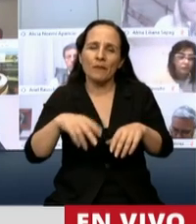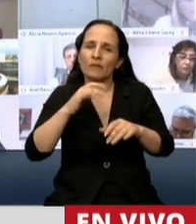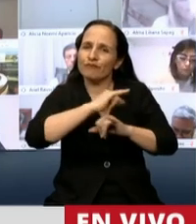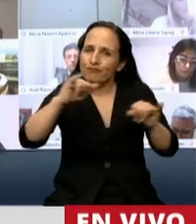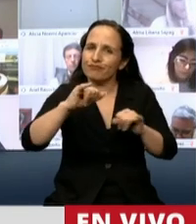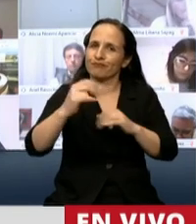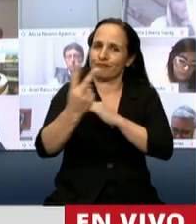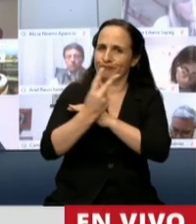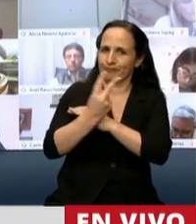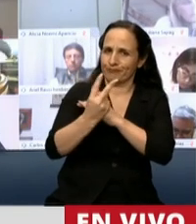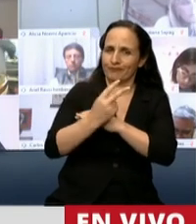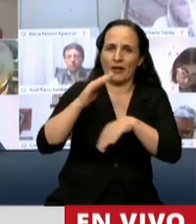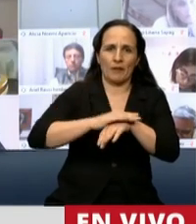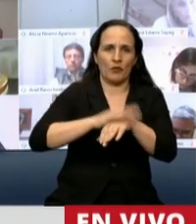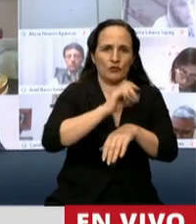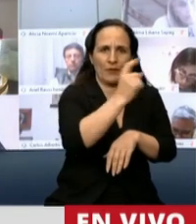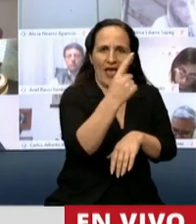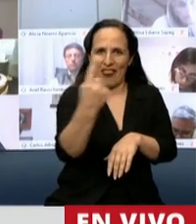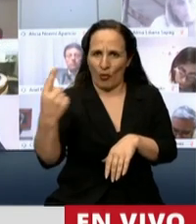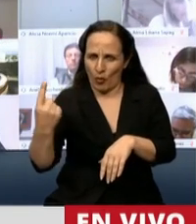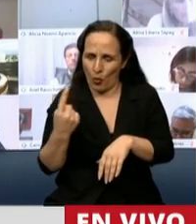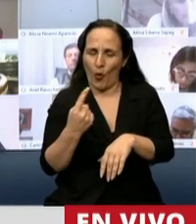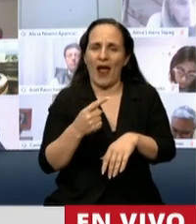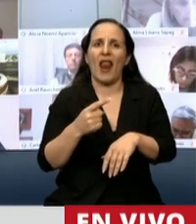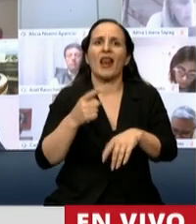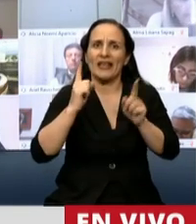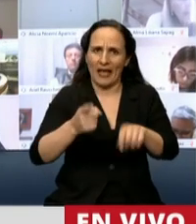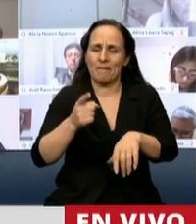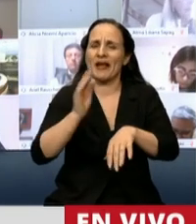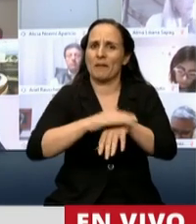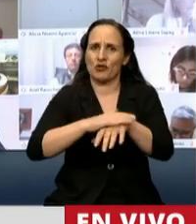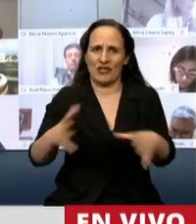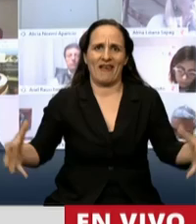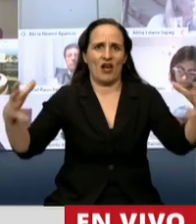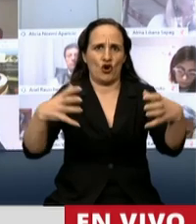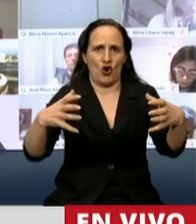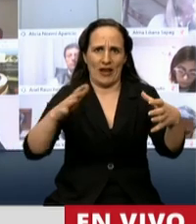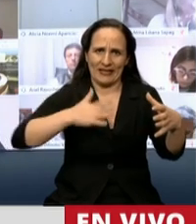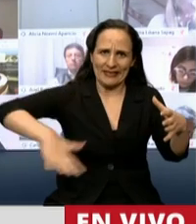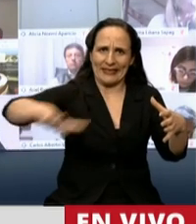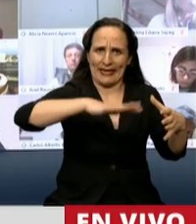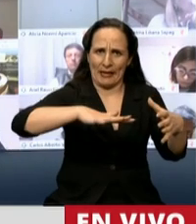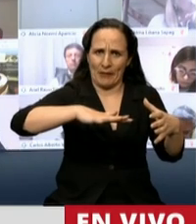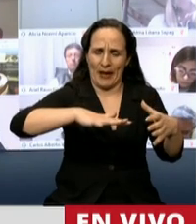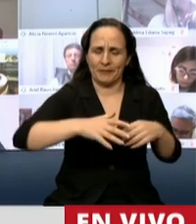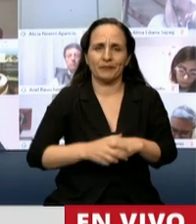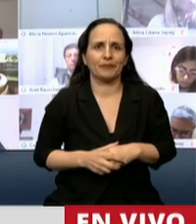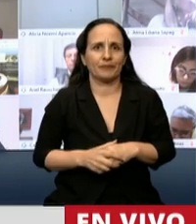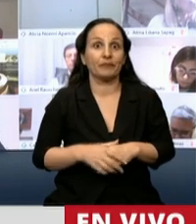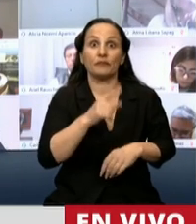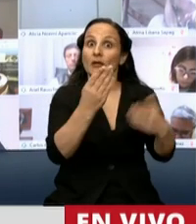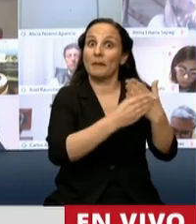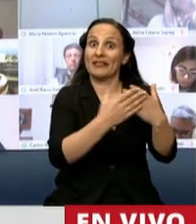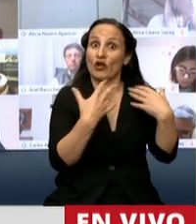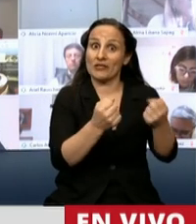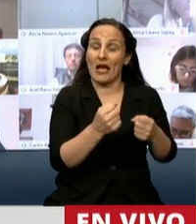autocuidado, de responsabilidad individual y responsabilidad colectiva. Y hacer algo que sí ya tendría que haber hecho el